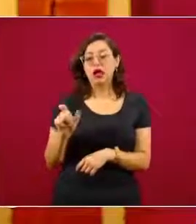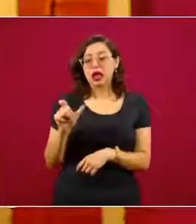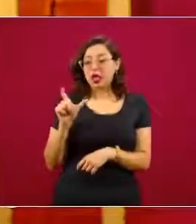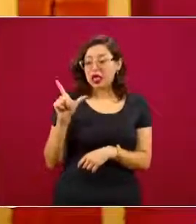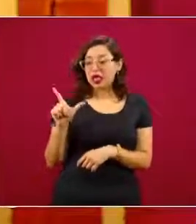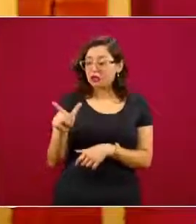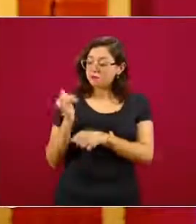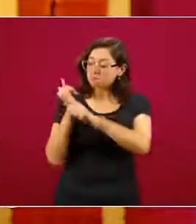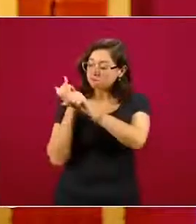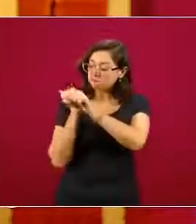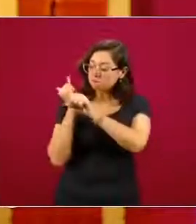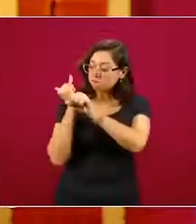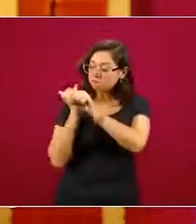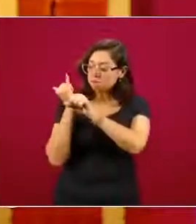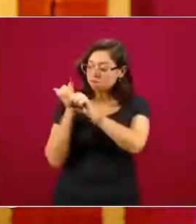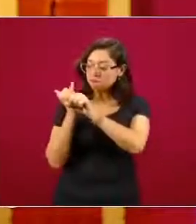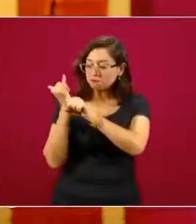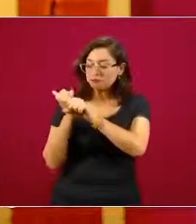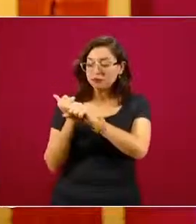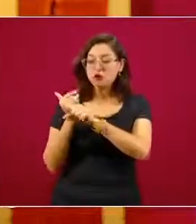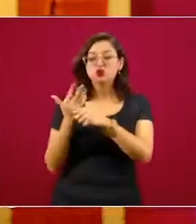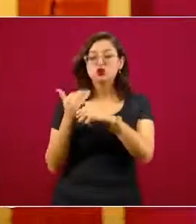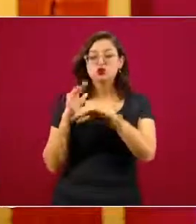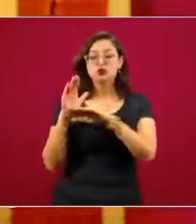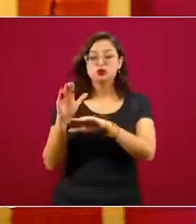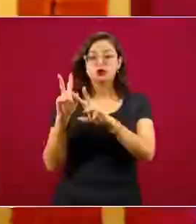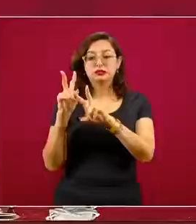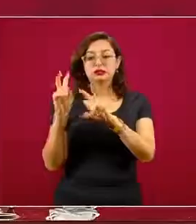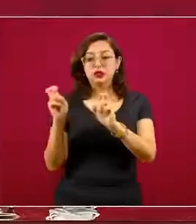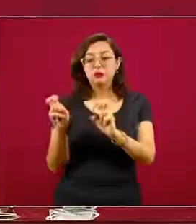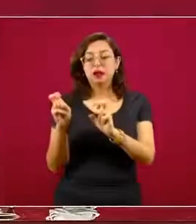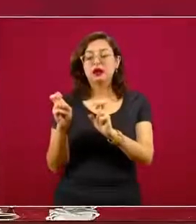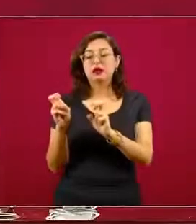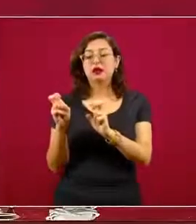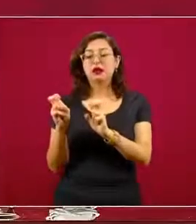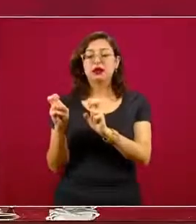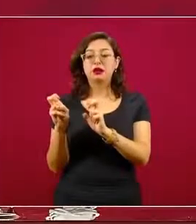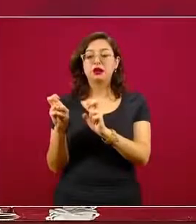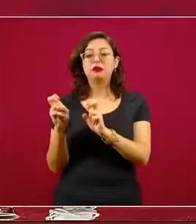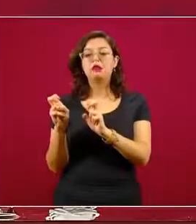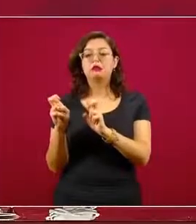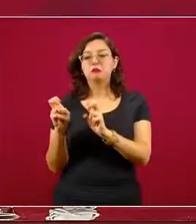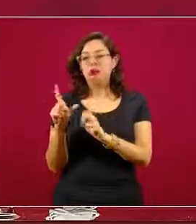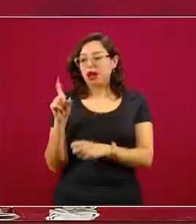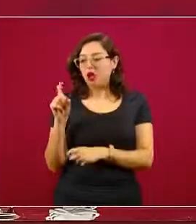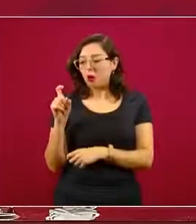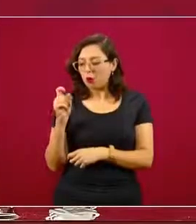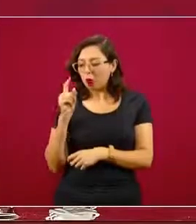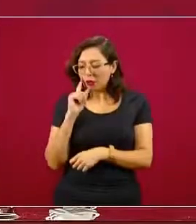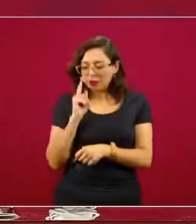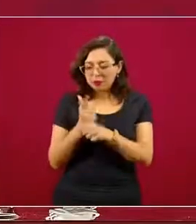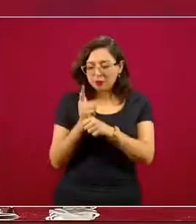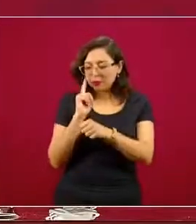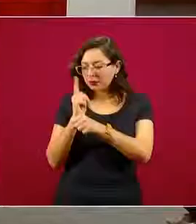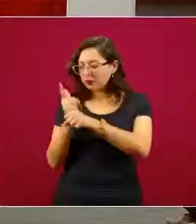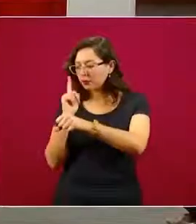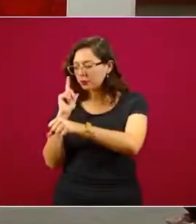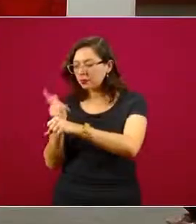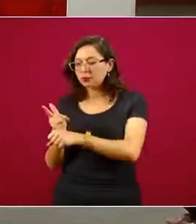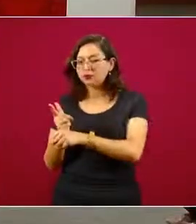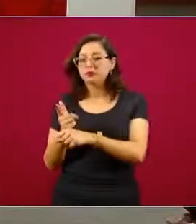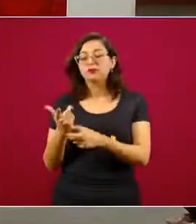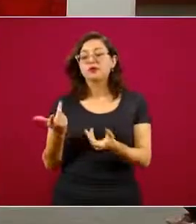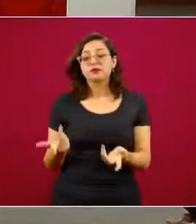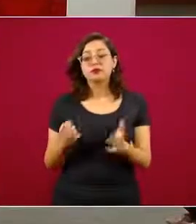distintas investigaciones relacionadas con la identificación de ciertos elementos en agua, por ejemplo, residuos